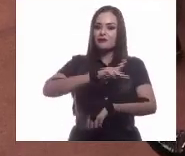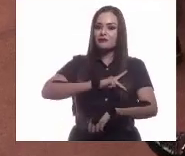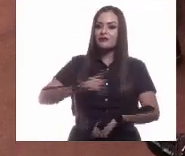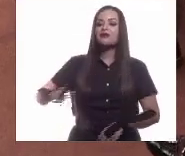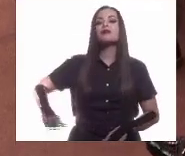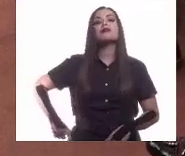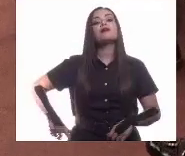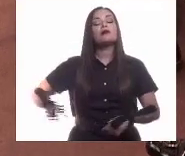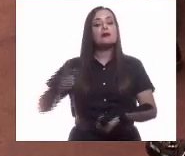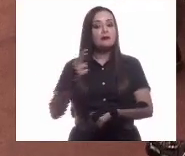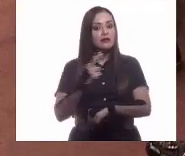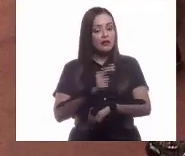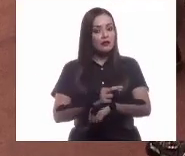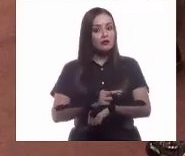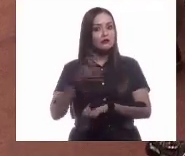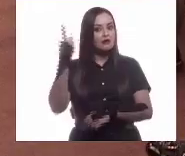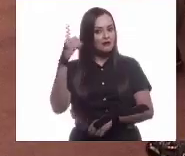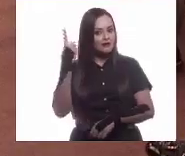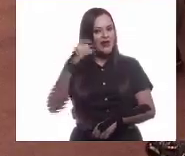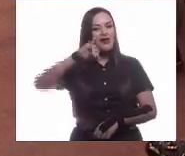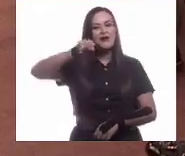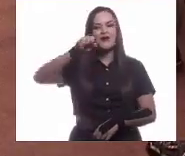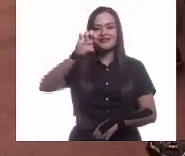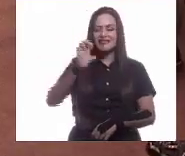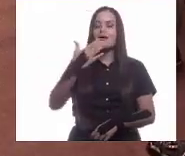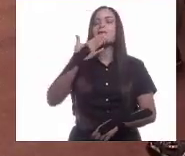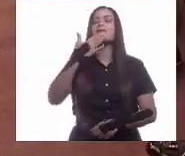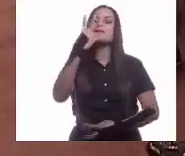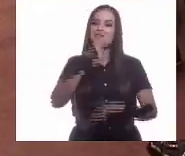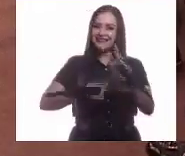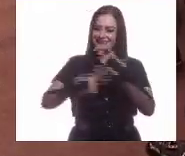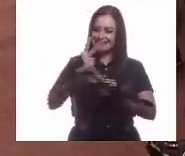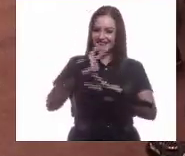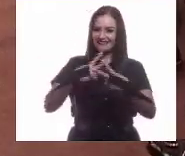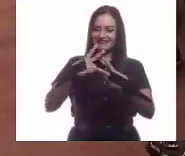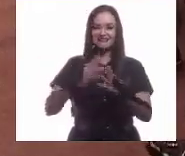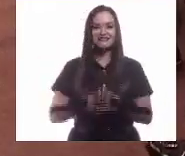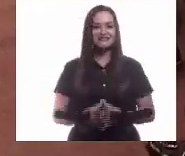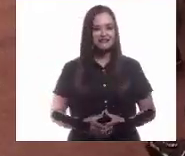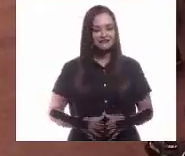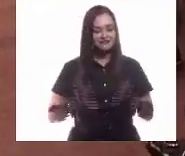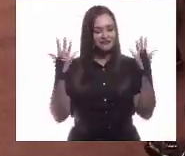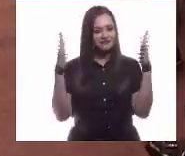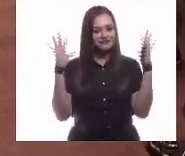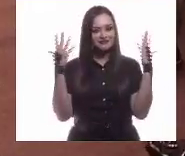del estado de Durango, José Rosas Aispuro Torres. Bienvenido, Pepe.